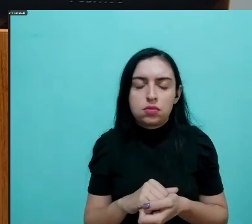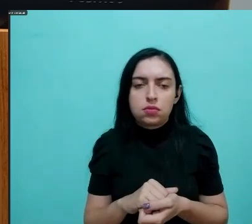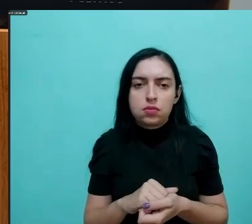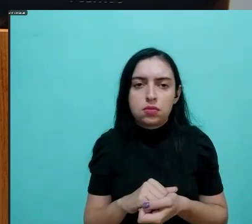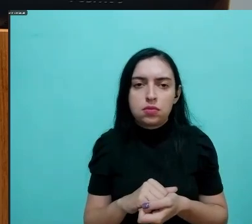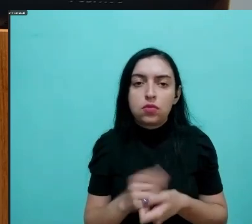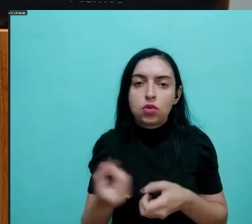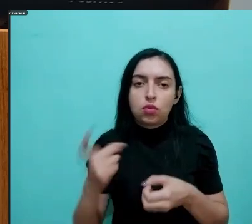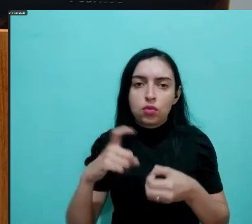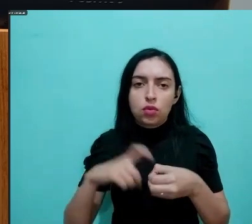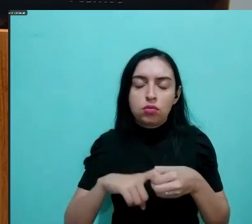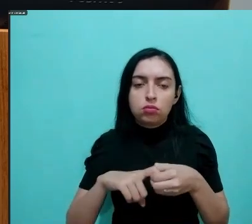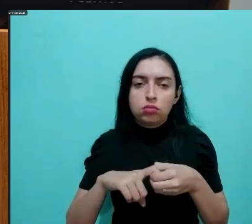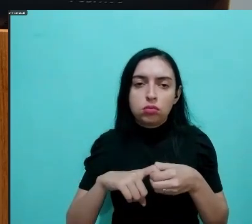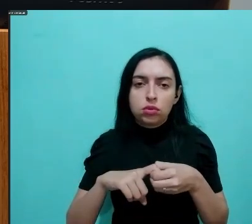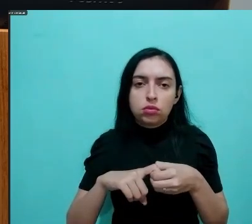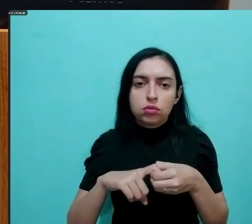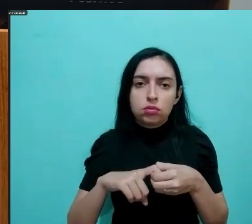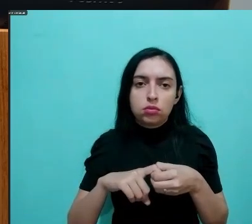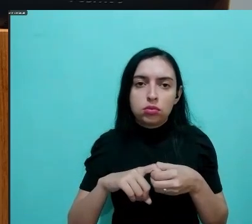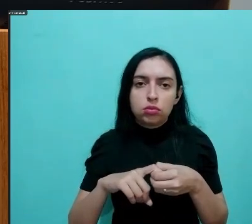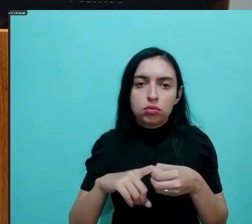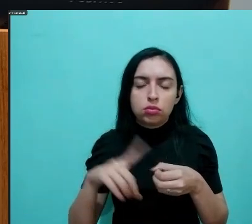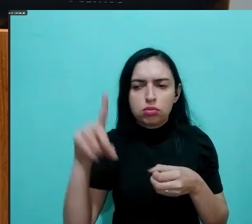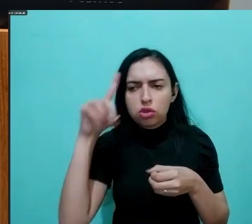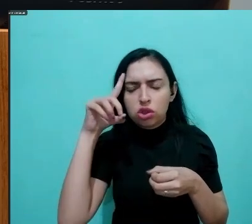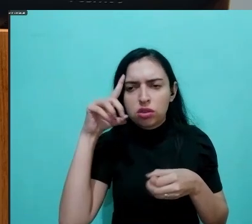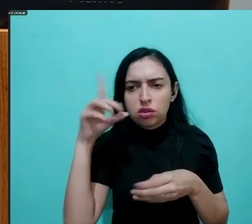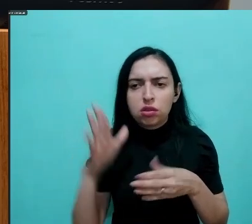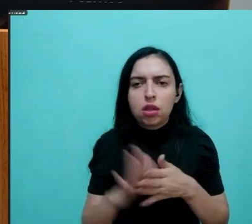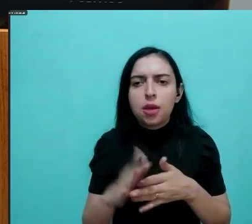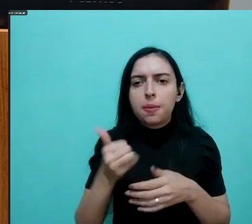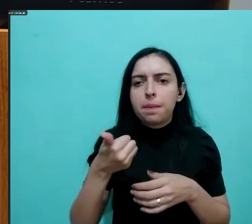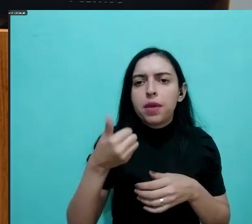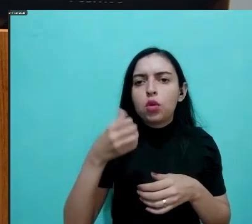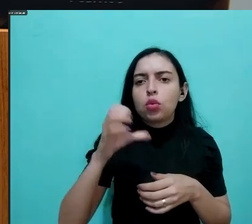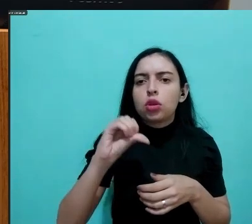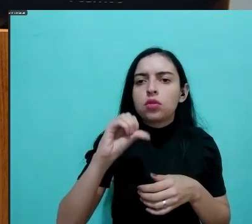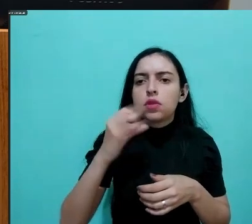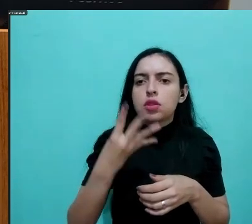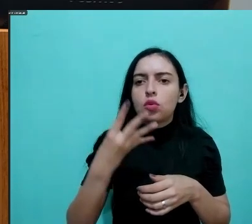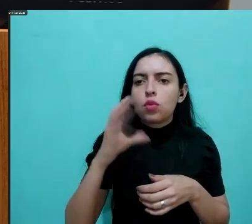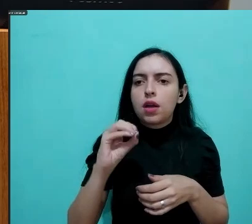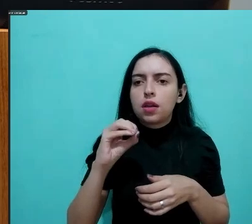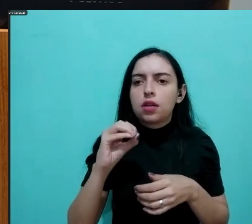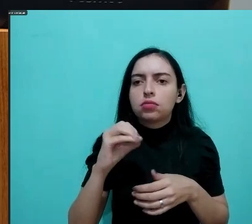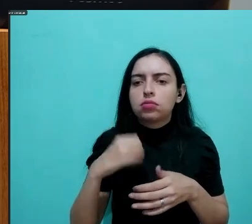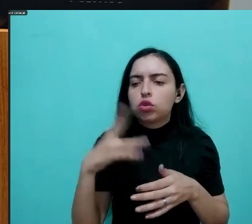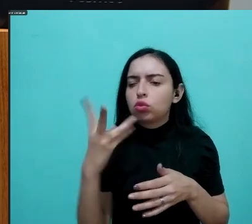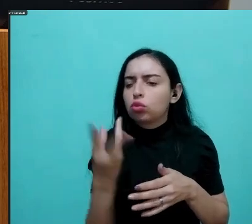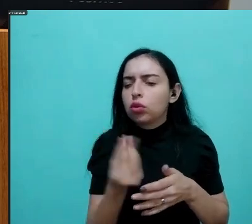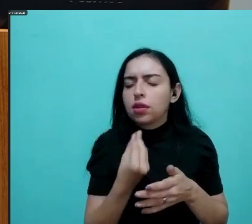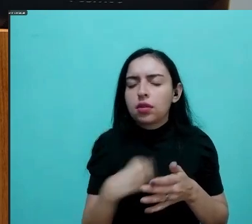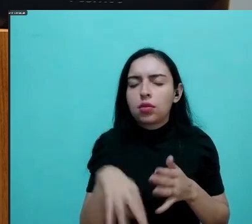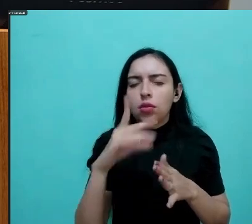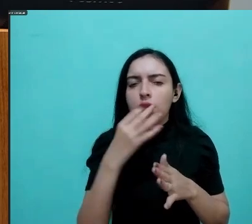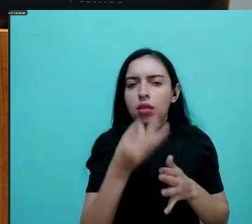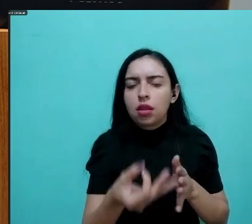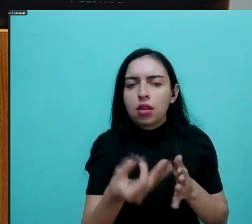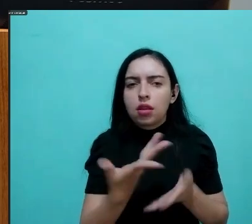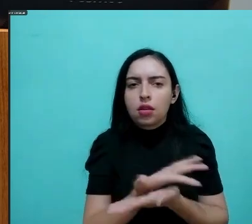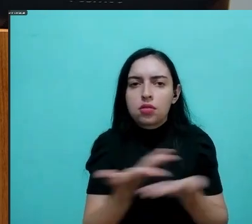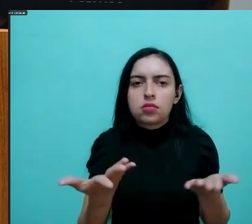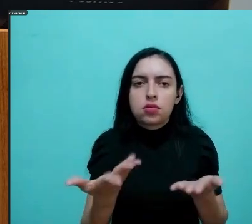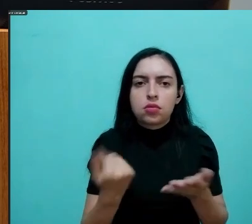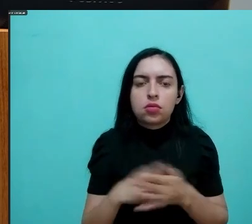votó el 10 de julio de 1940 una delegación total del poder constituyente